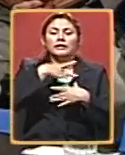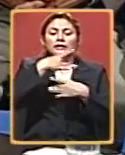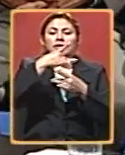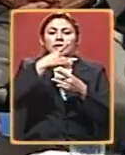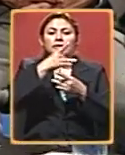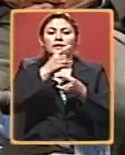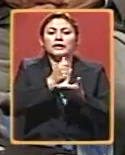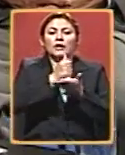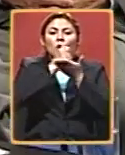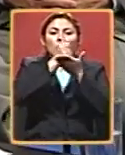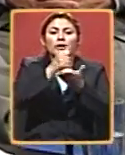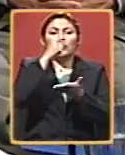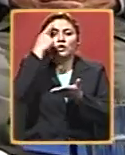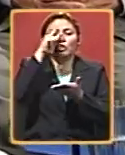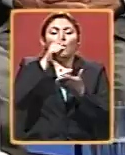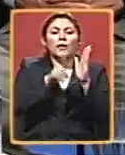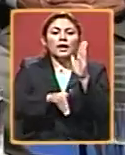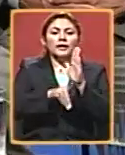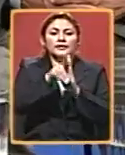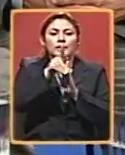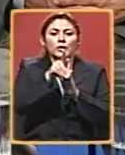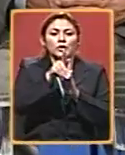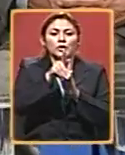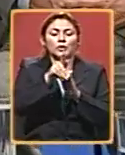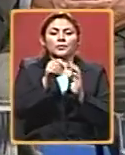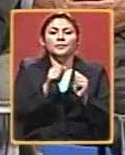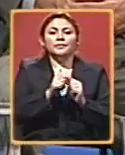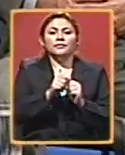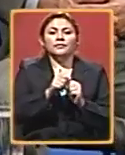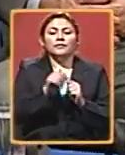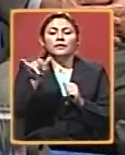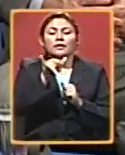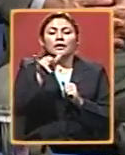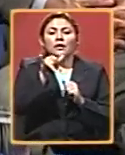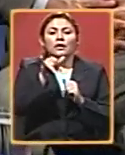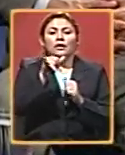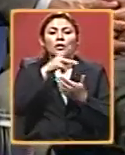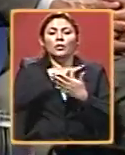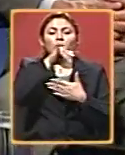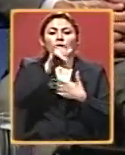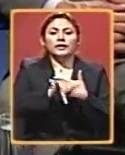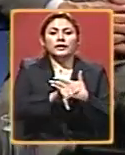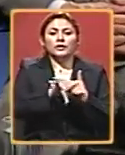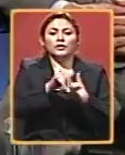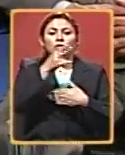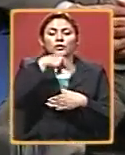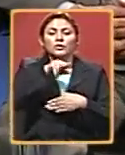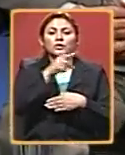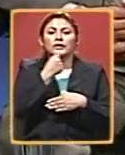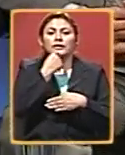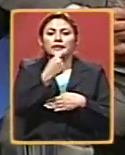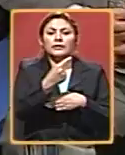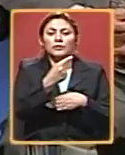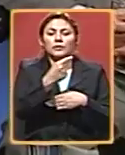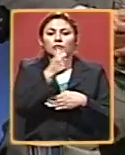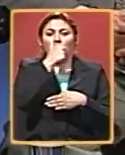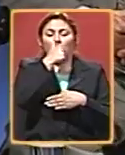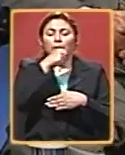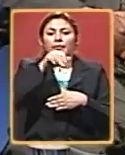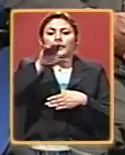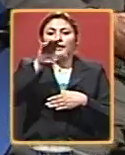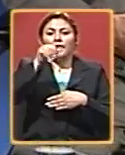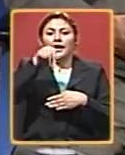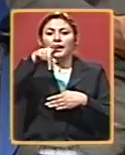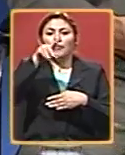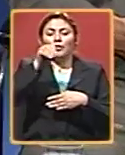cooperación para el desarrollo, y fue un proyecto que nosotros le denominamos CAPUPRIP por las